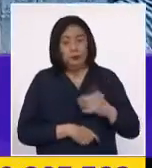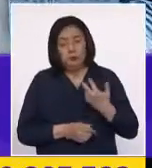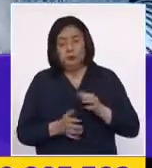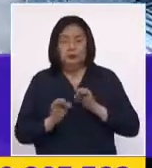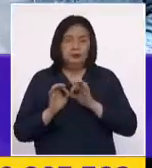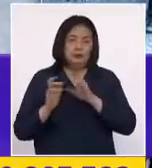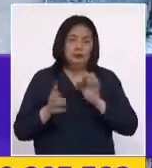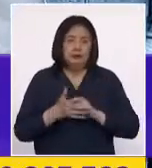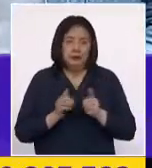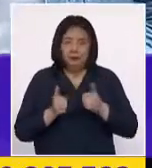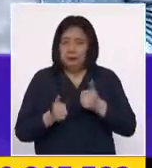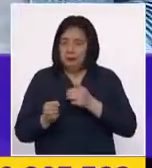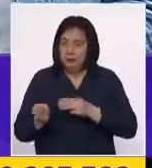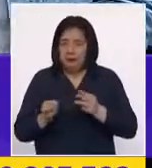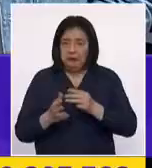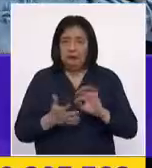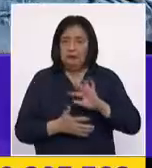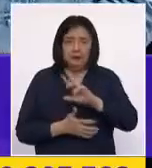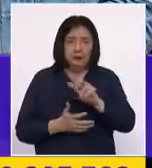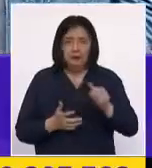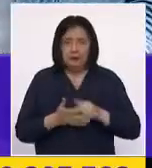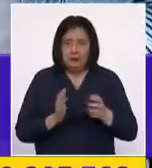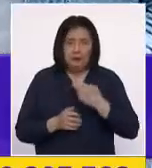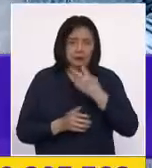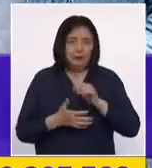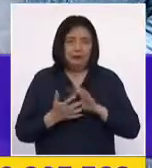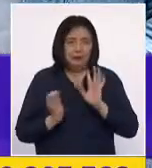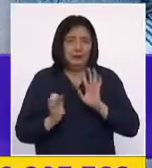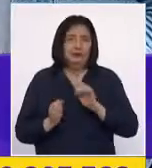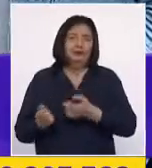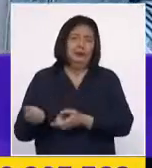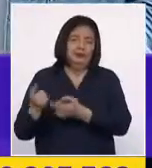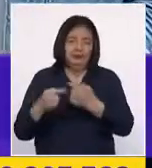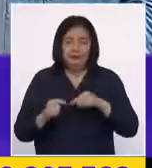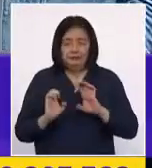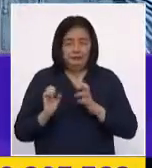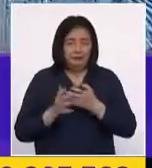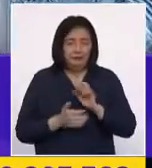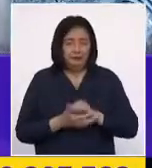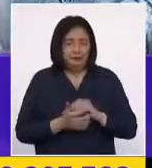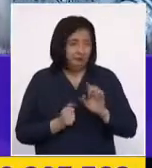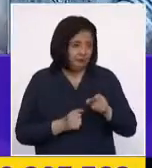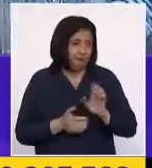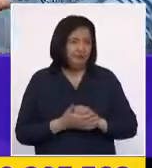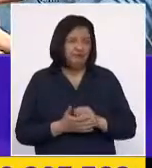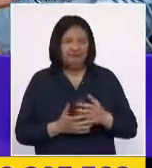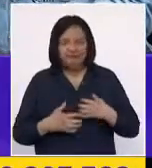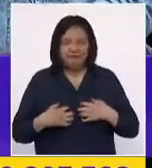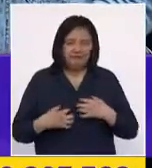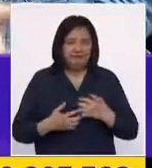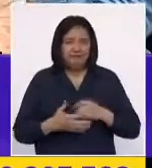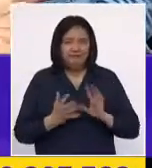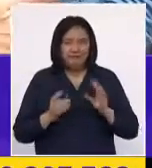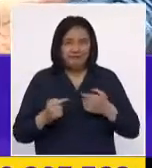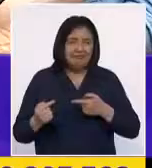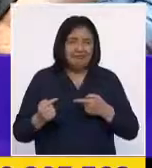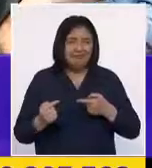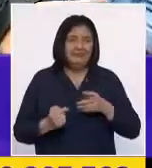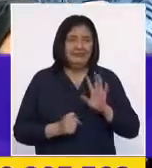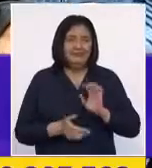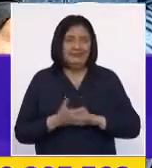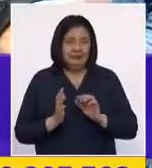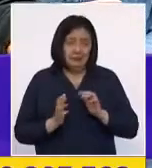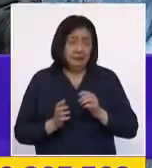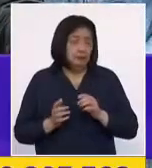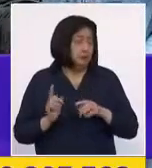claras, tienen muy buenas estrategias para robarse las voces y convencer que las voces vengan a sus equipos. Y eso ha generado, pues, una serie de broncas, en